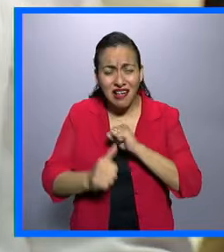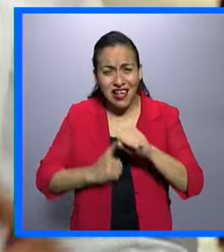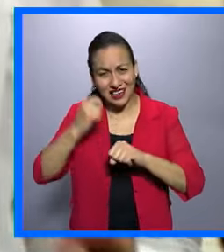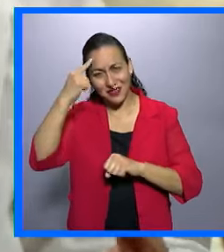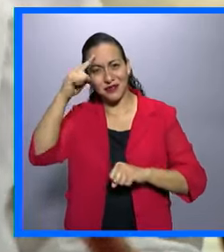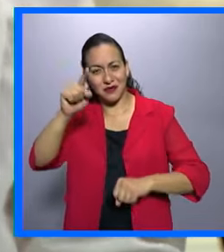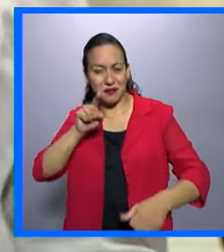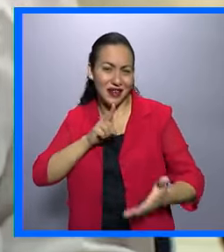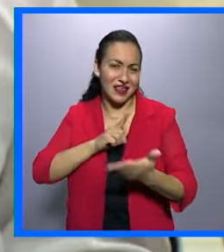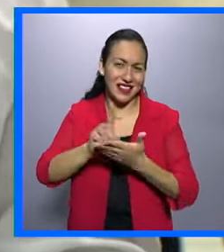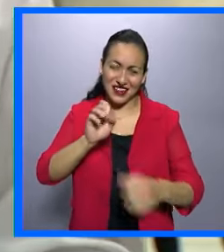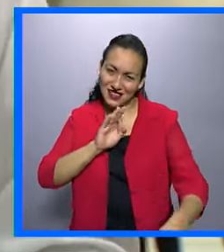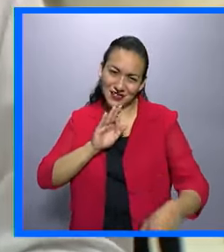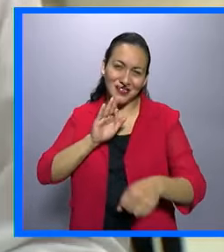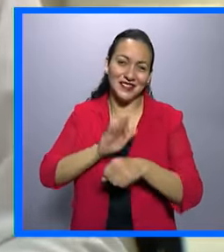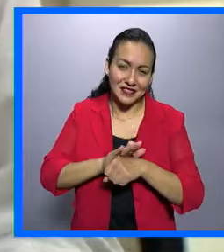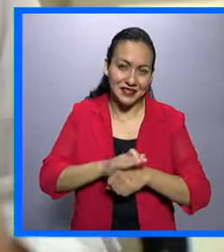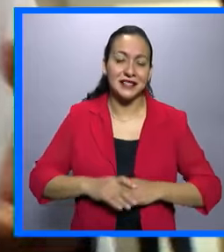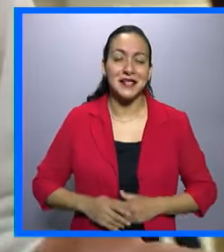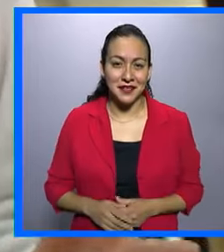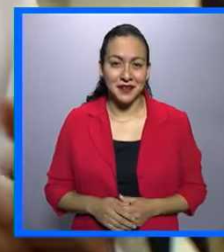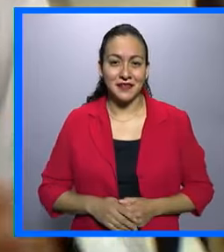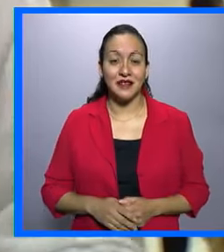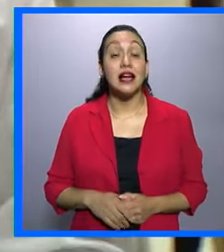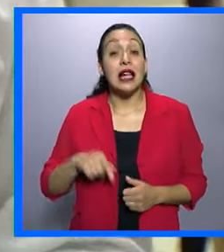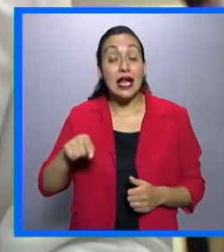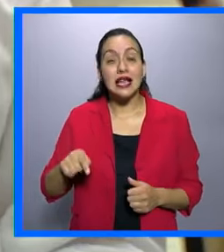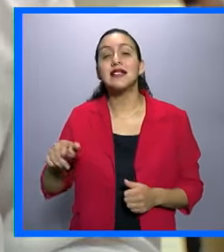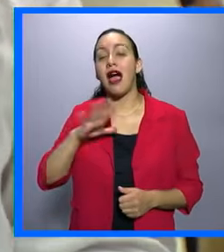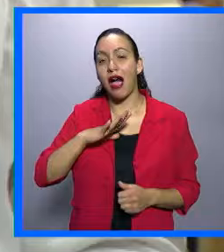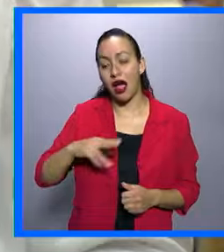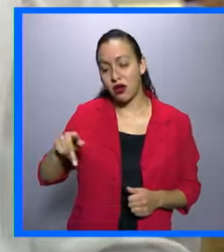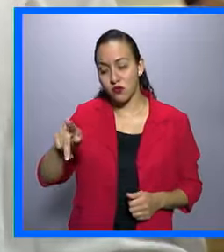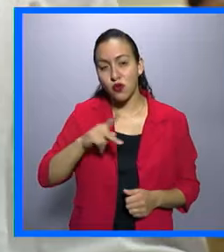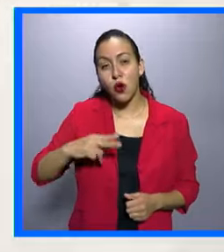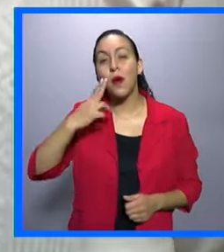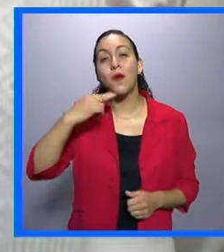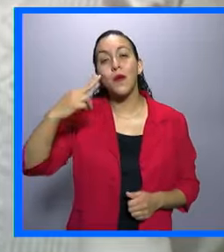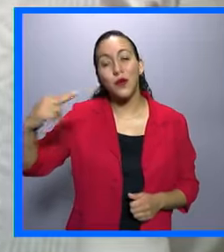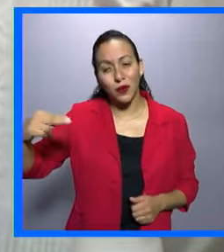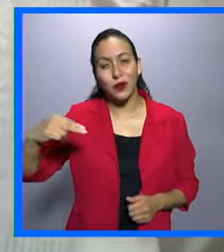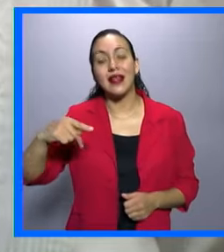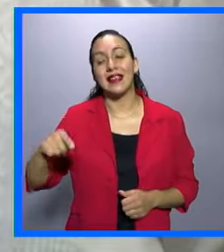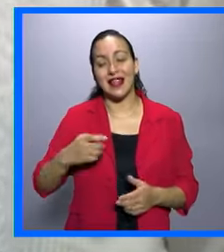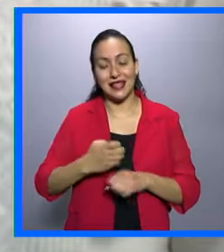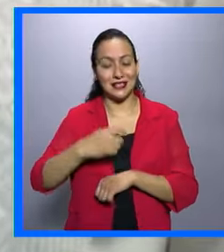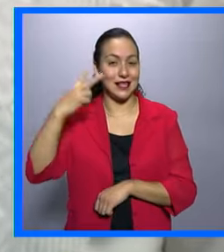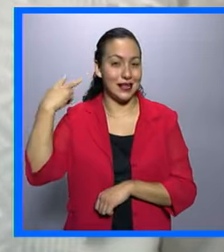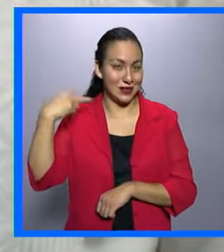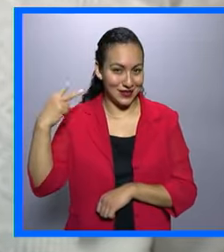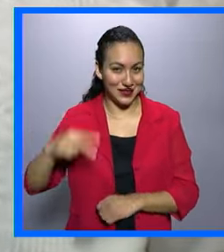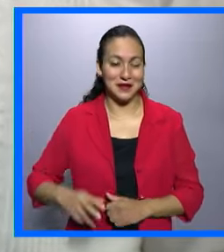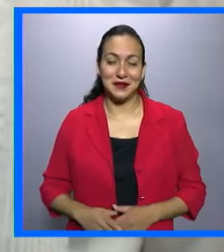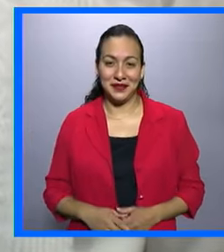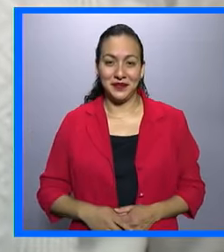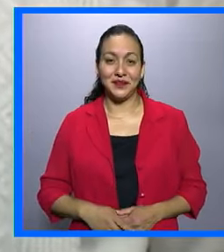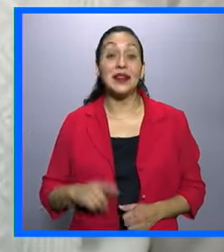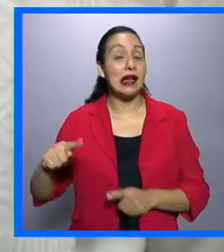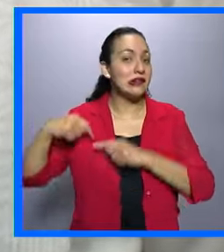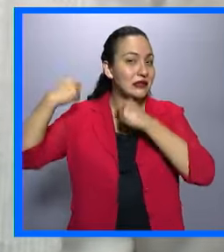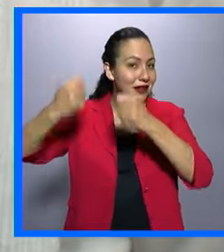inspirado en la cultura del pueblo Popoluca, el pueblo náhuatl del estado de Veracruz. Qué bueno que esa